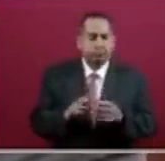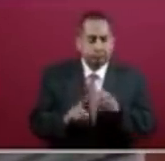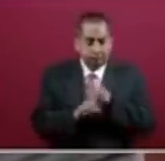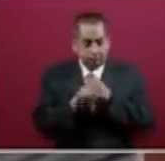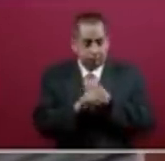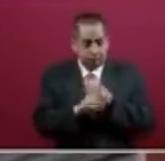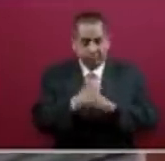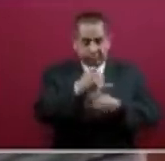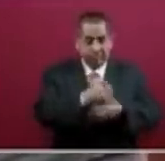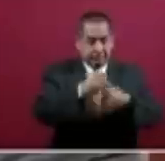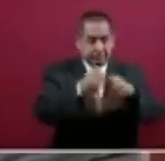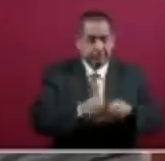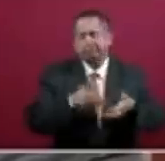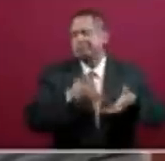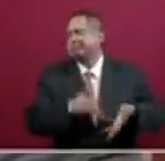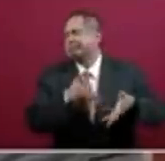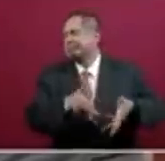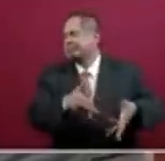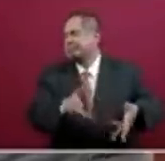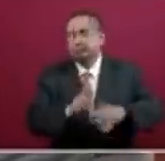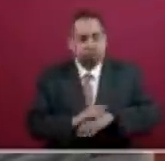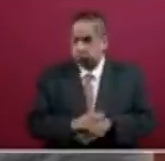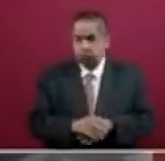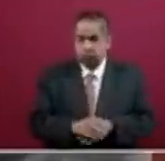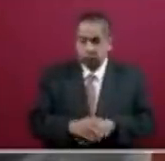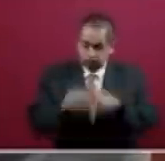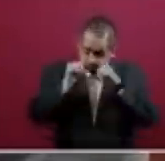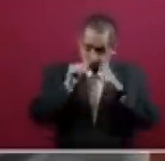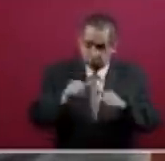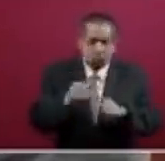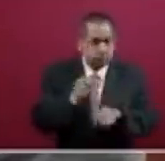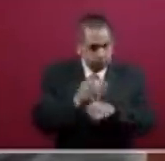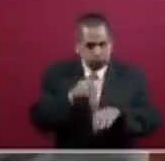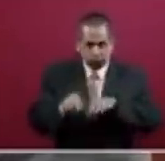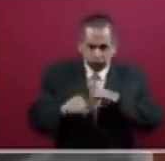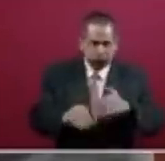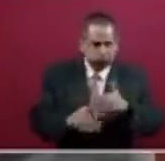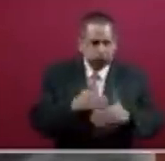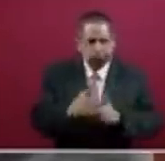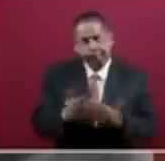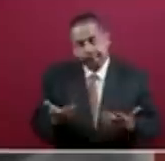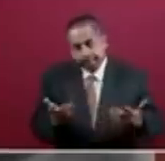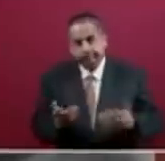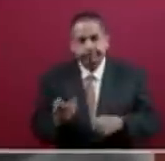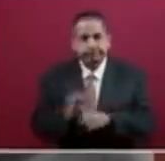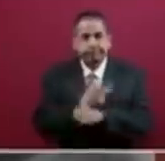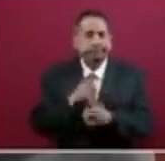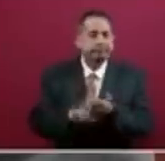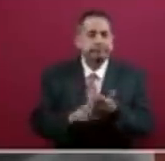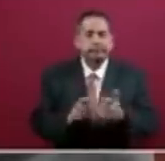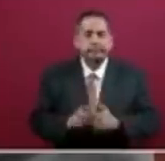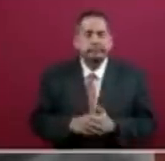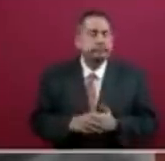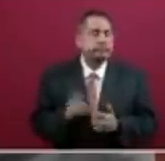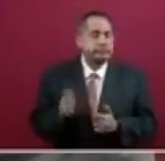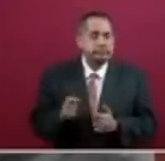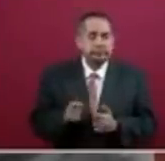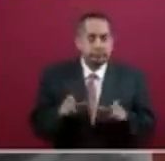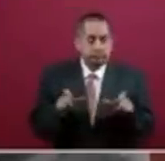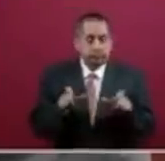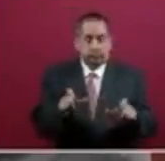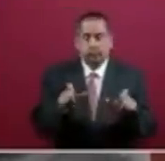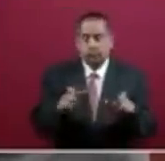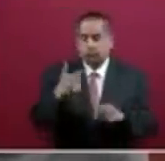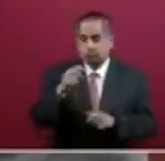la inseguridad sin atención, estamos trabajando. Lo que pasa que con la Guardia